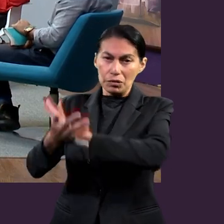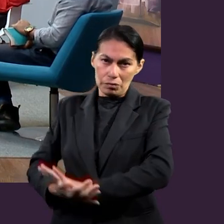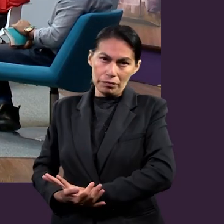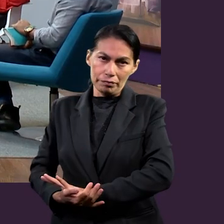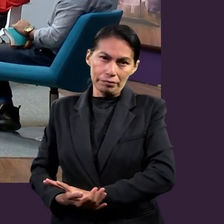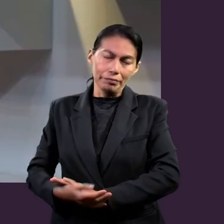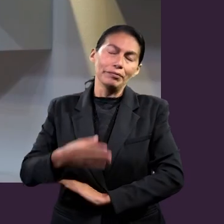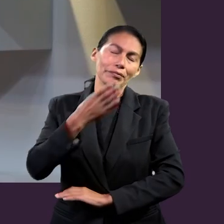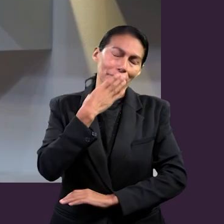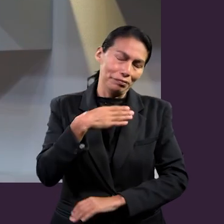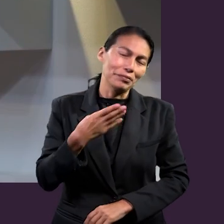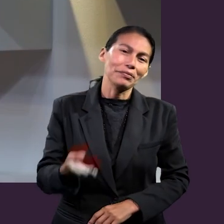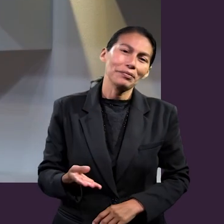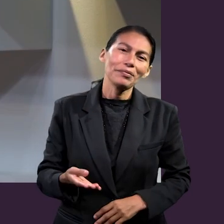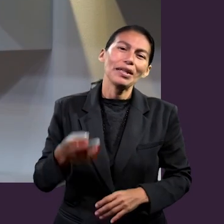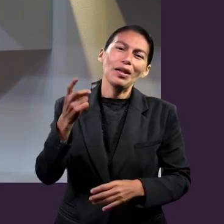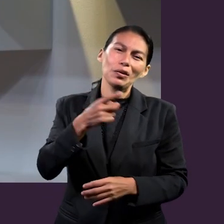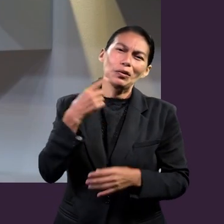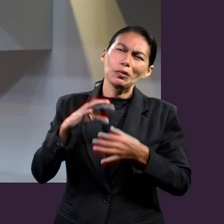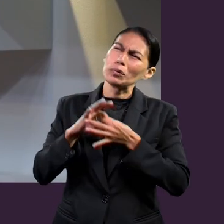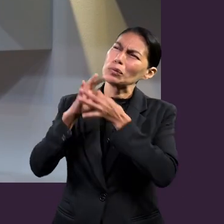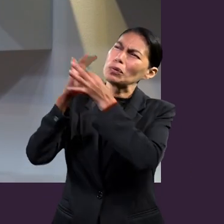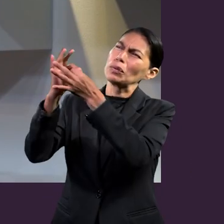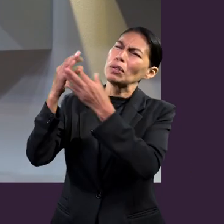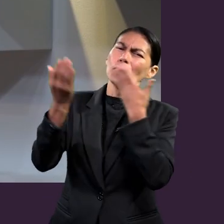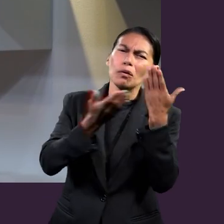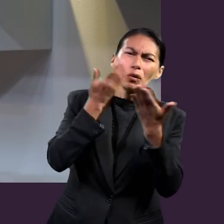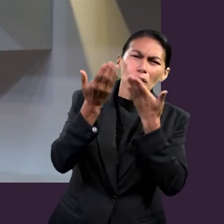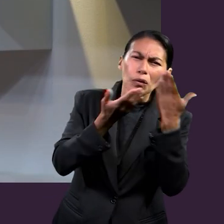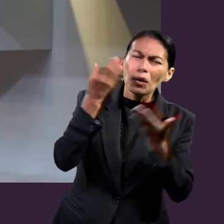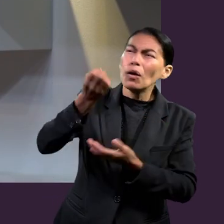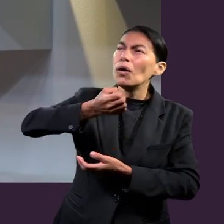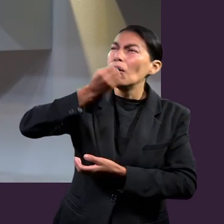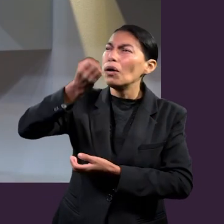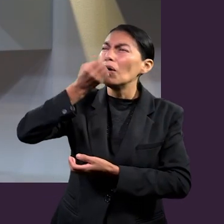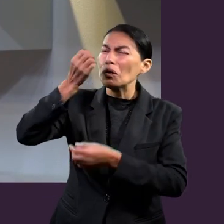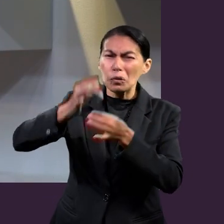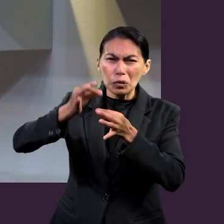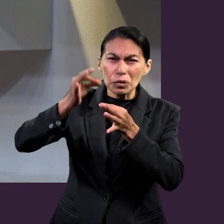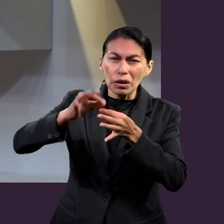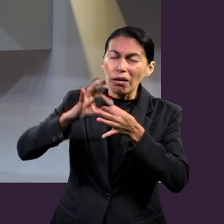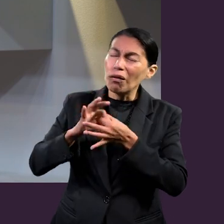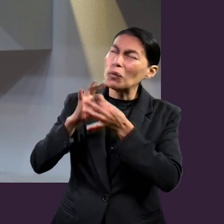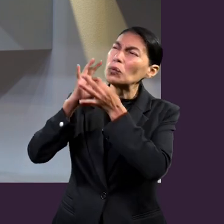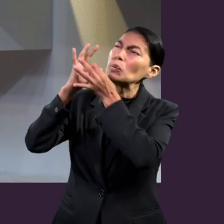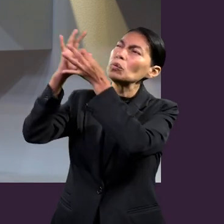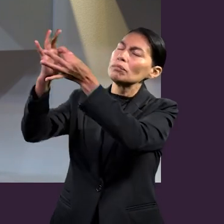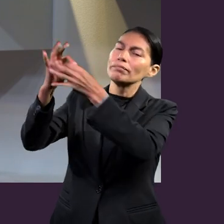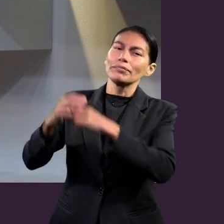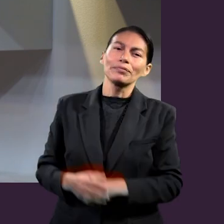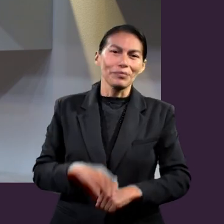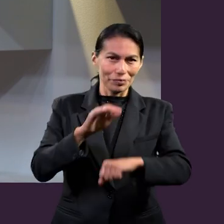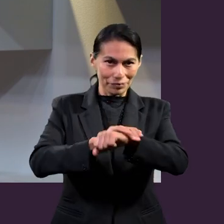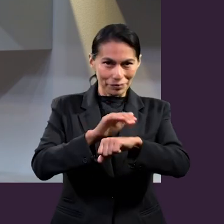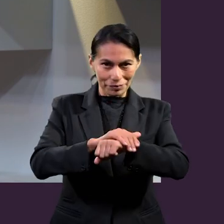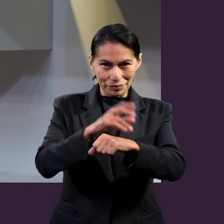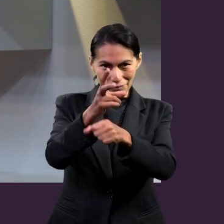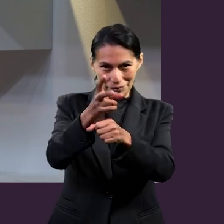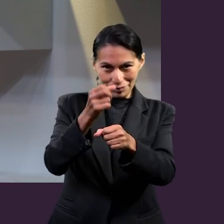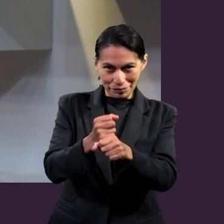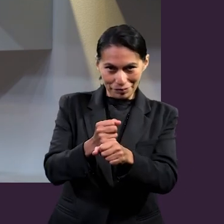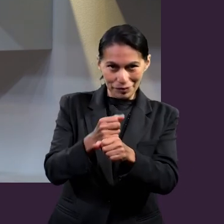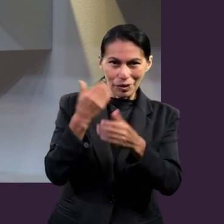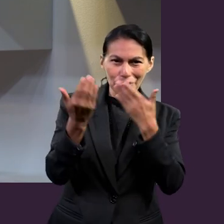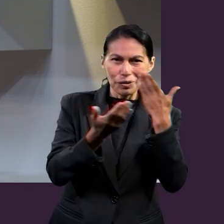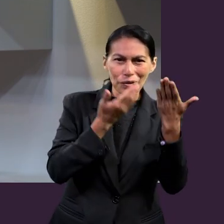Y mantenga siempre una relación personal y constante con Jesús. Querido amigo, les invitamos